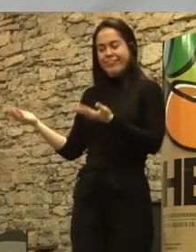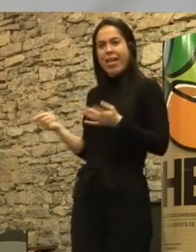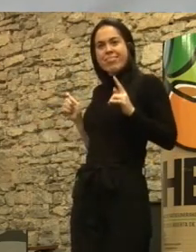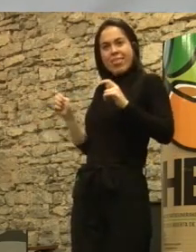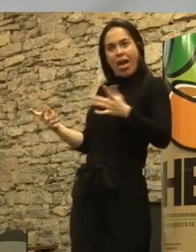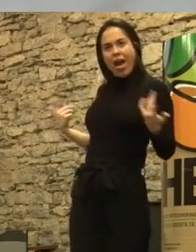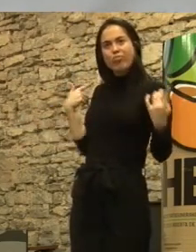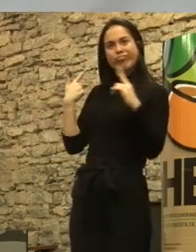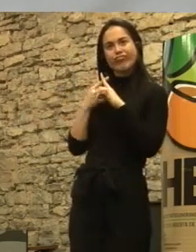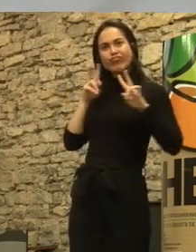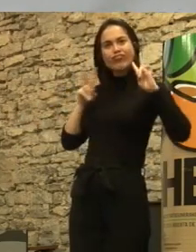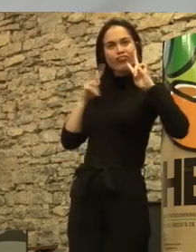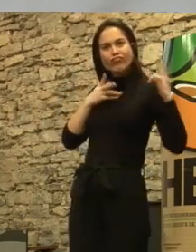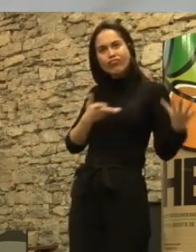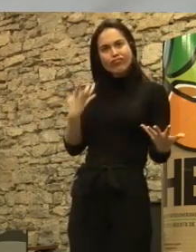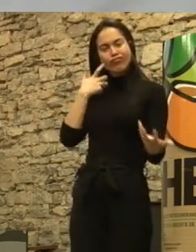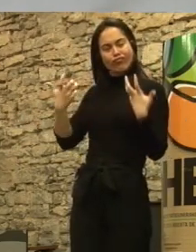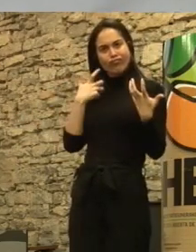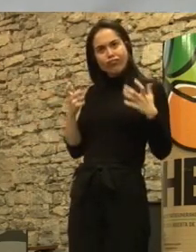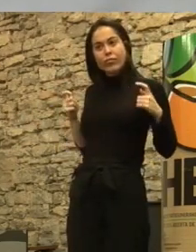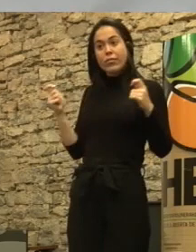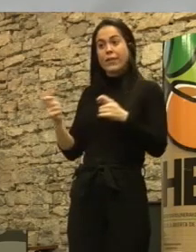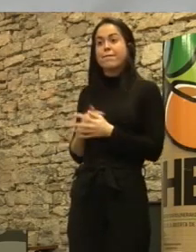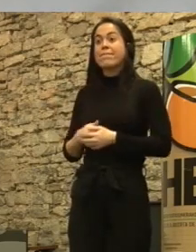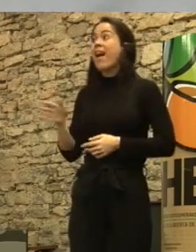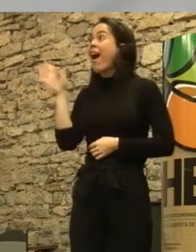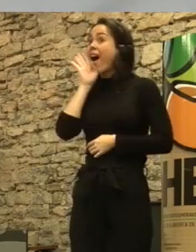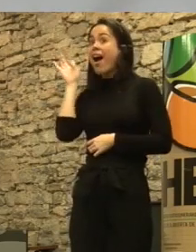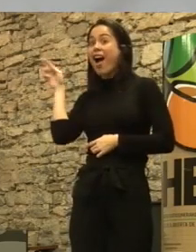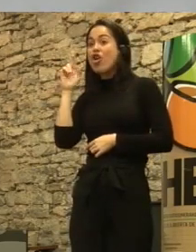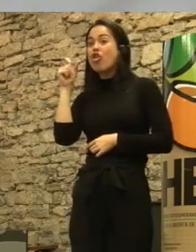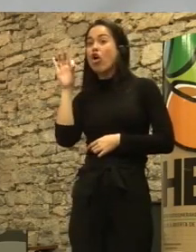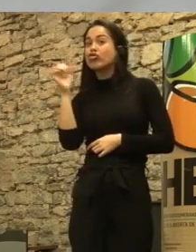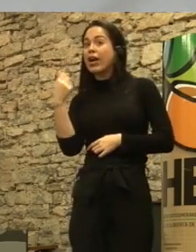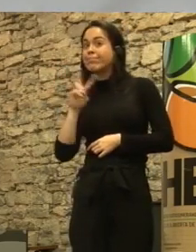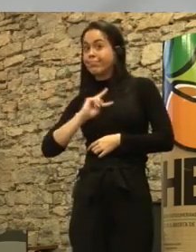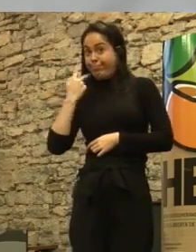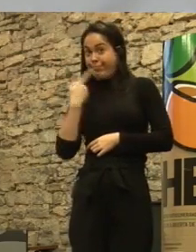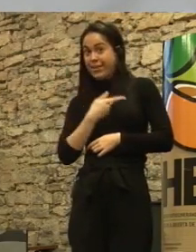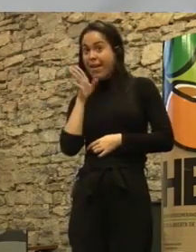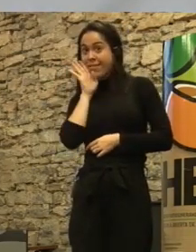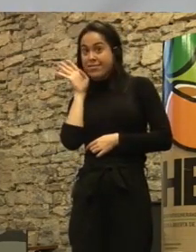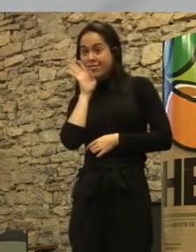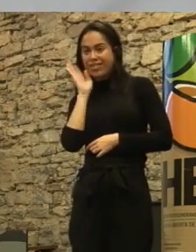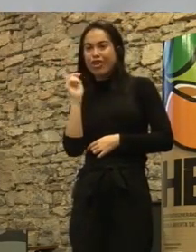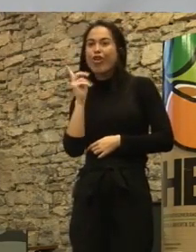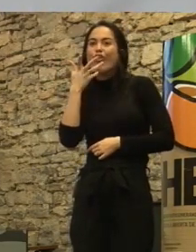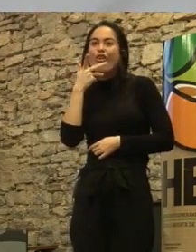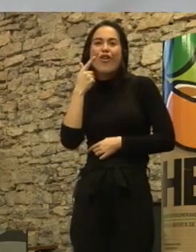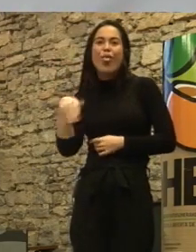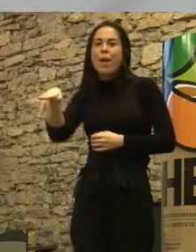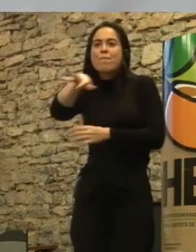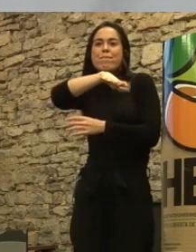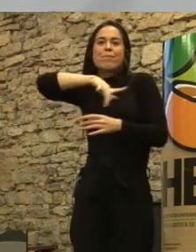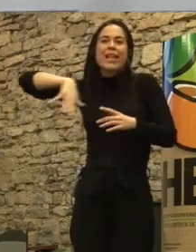conozcan más. Rosa Almiral, la de las personas transexuales, solo es conocida en el entorno transexual. Pero que